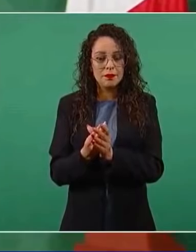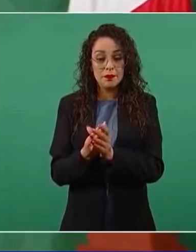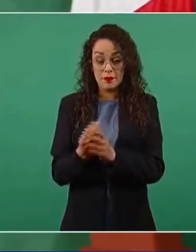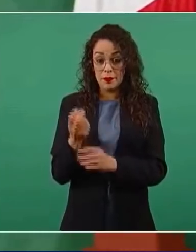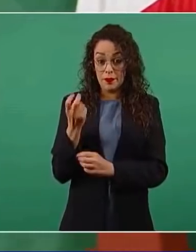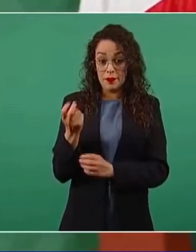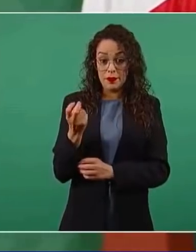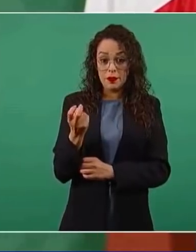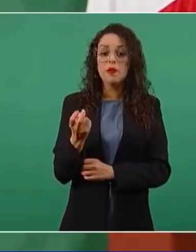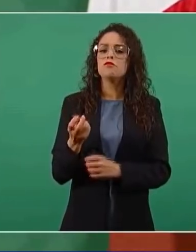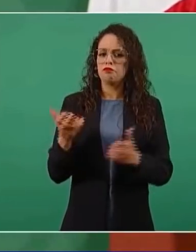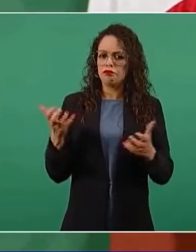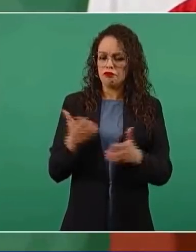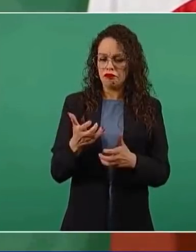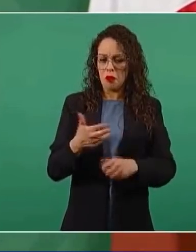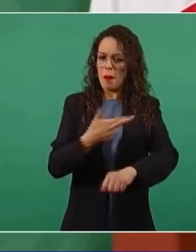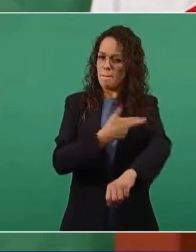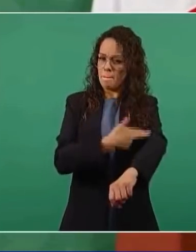el trámite